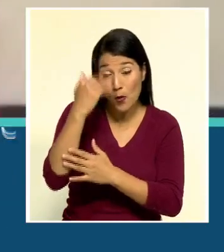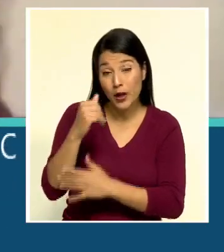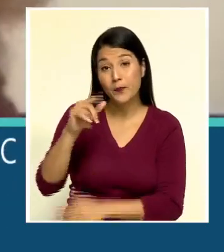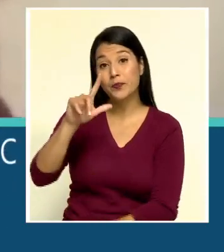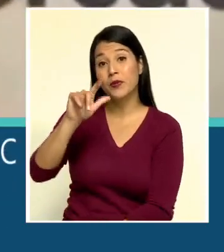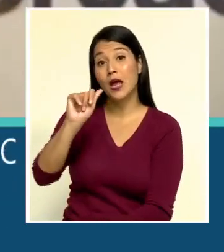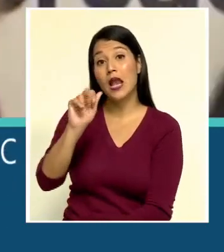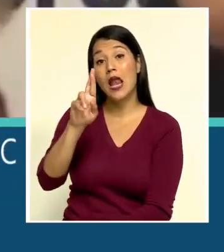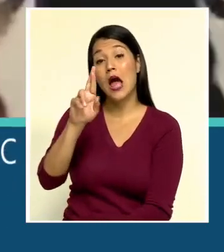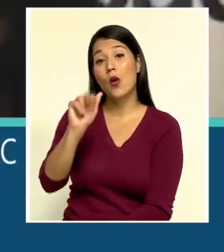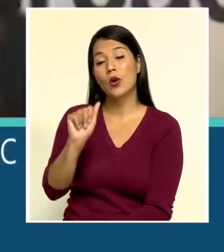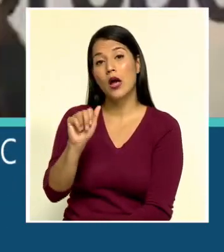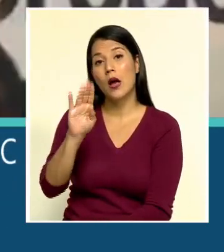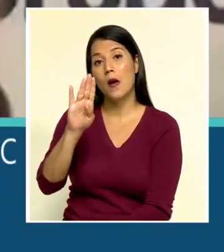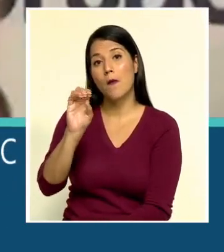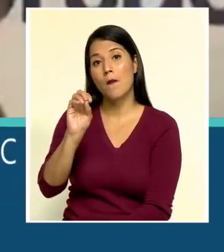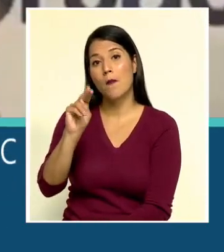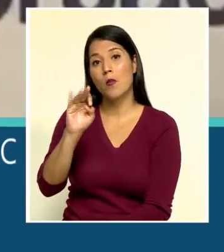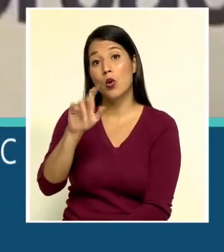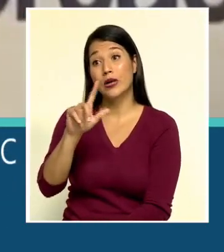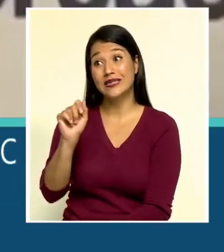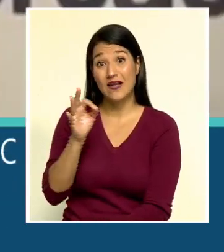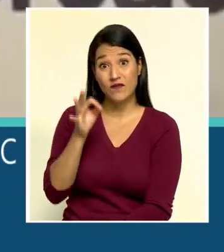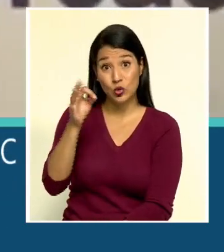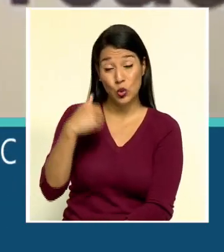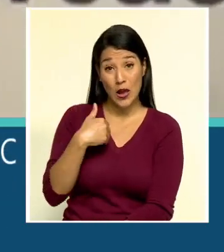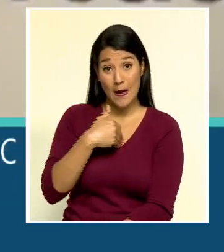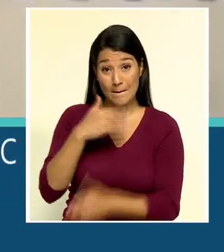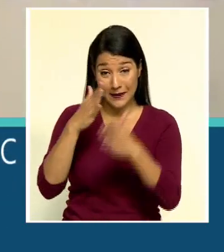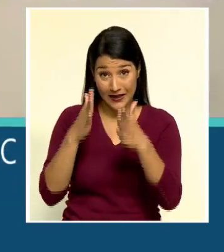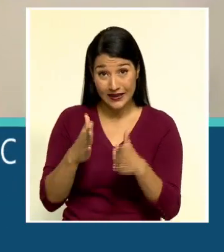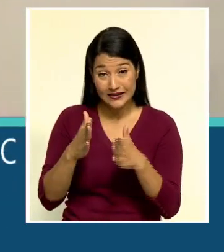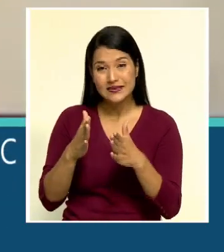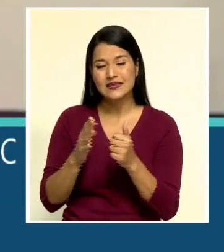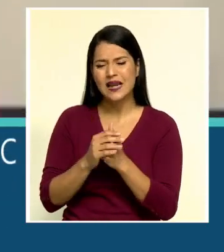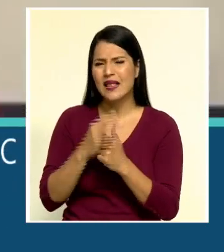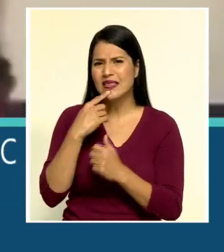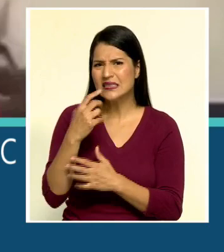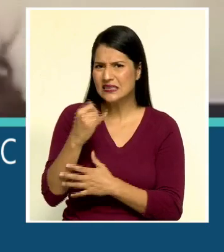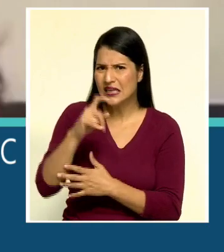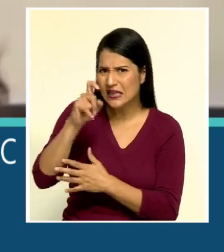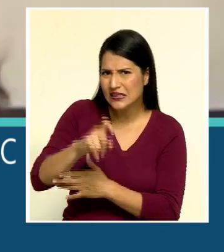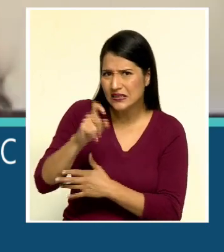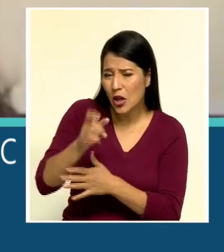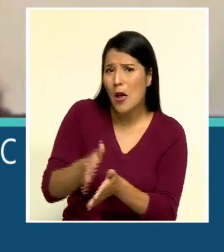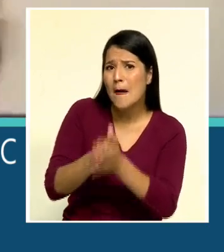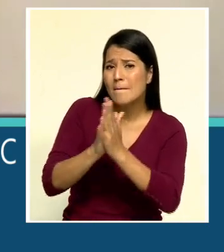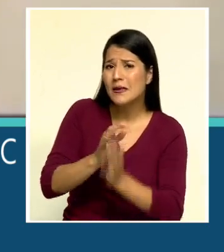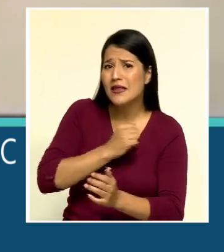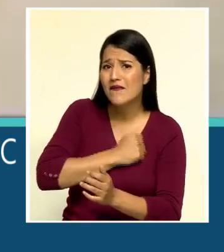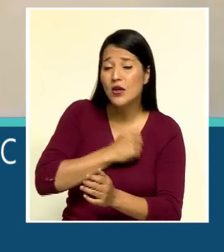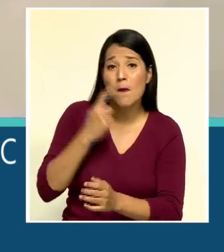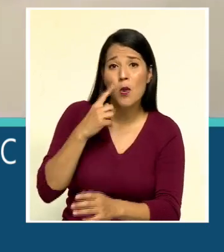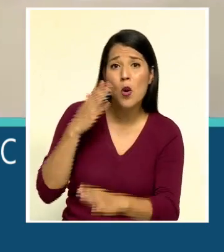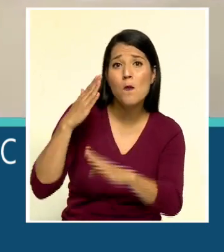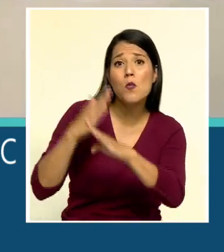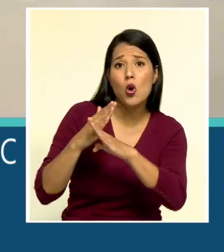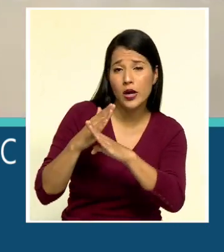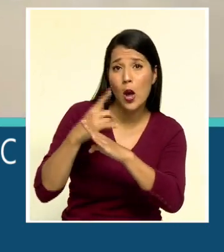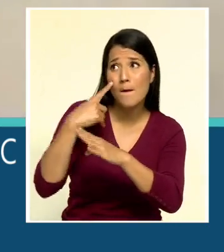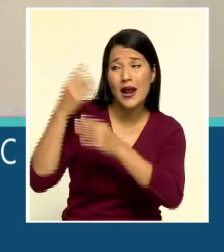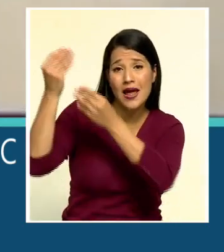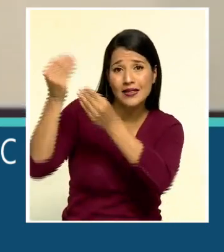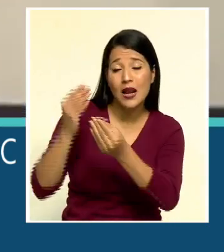futura ministra de Agricultura y Ganadería, asegurara que de ser necesario pedirán perdón por el bloqueo de la importación